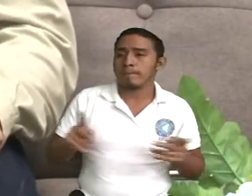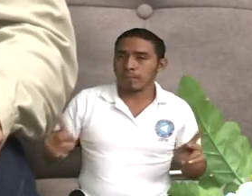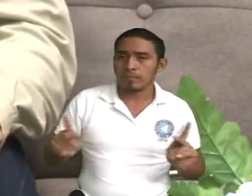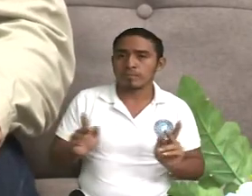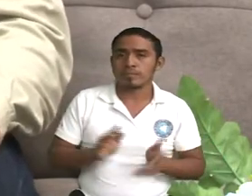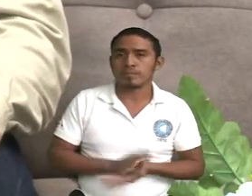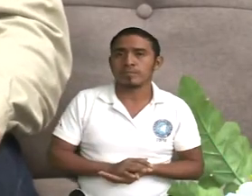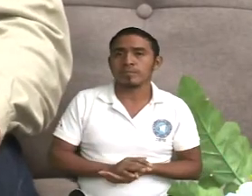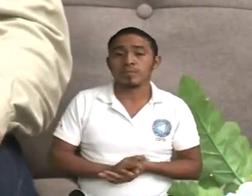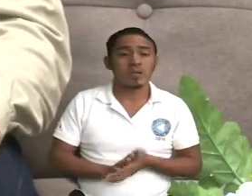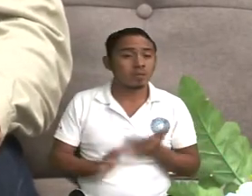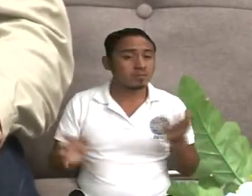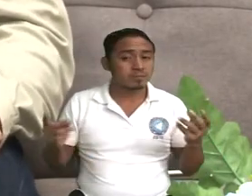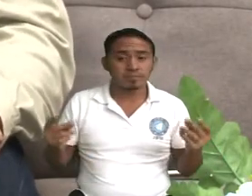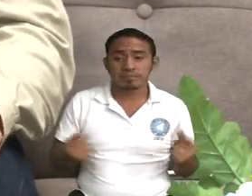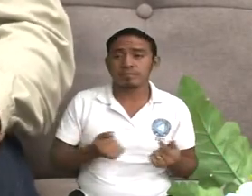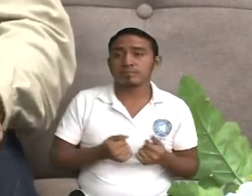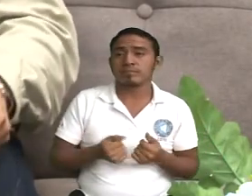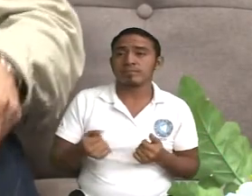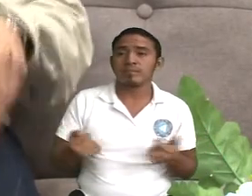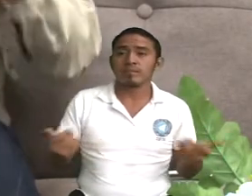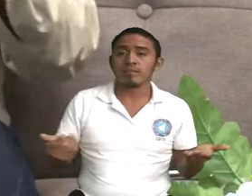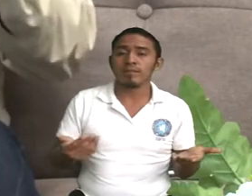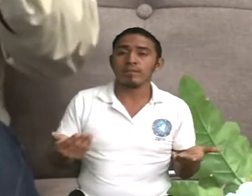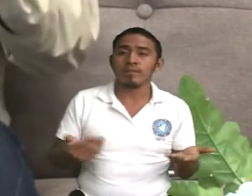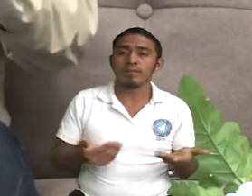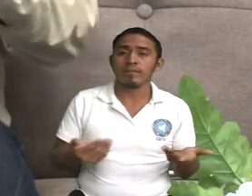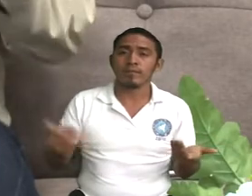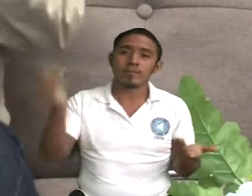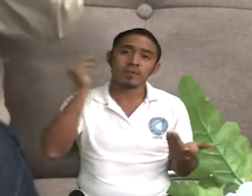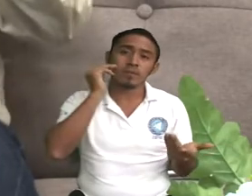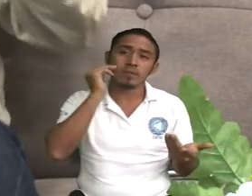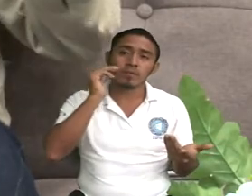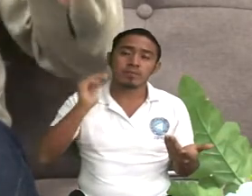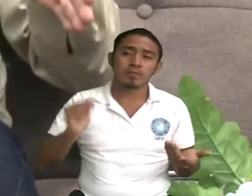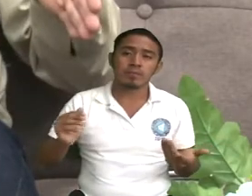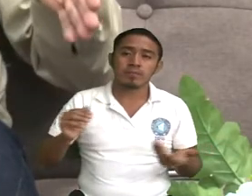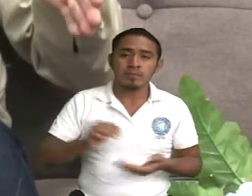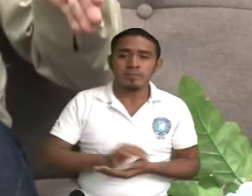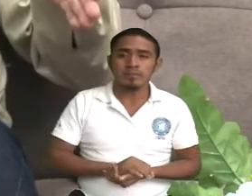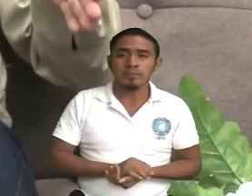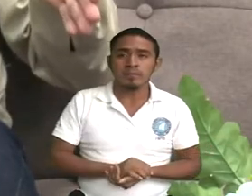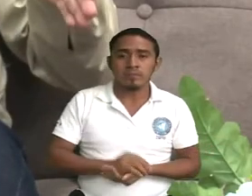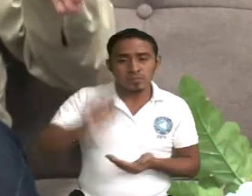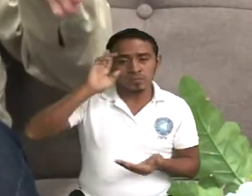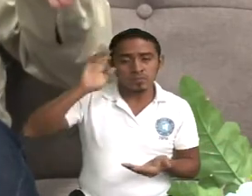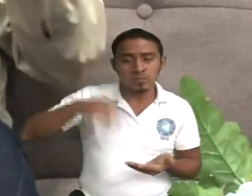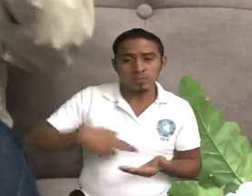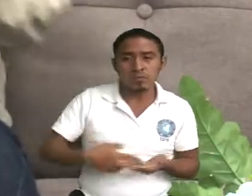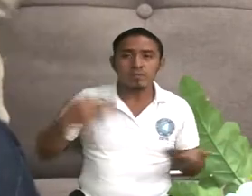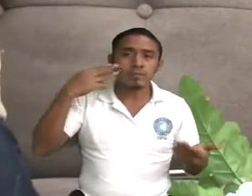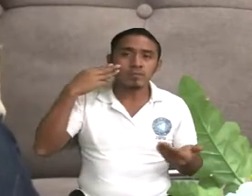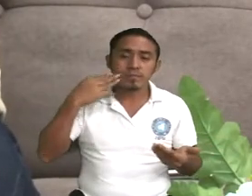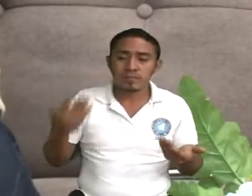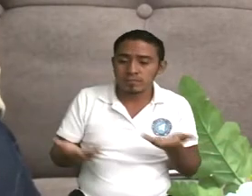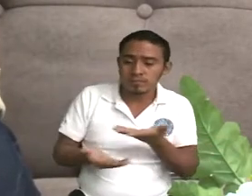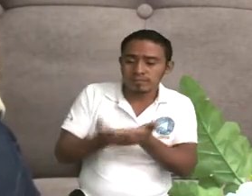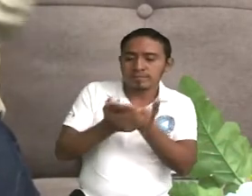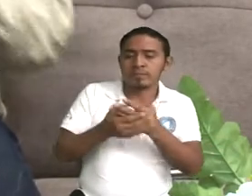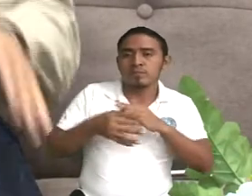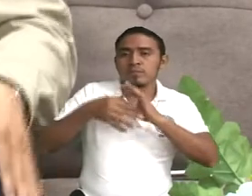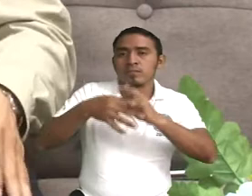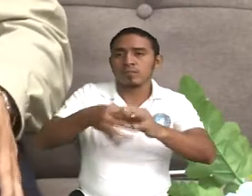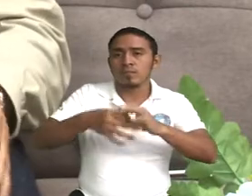que inmediatamente estamos empalmando la conmemoración de la madre con